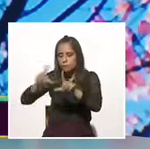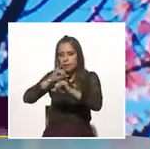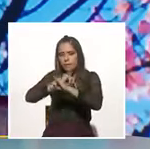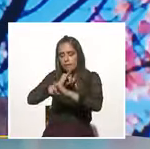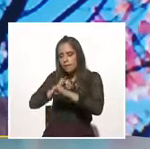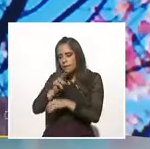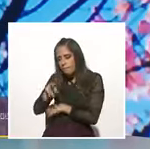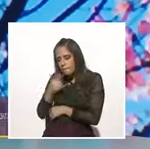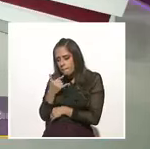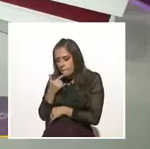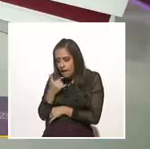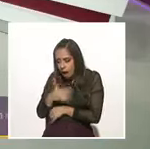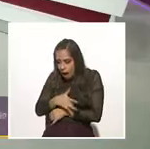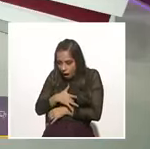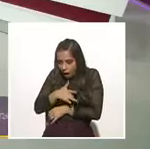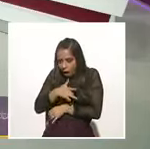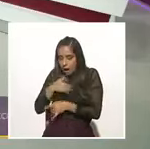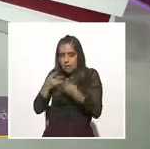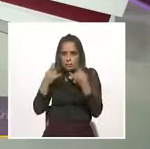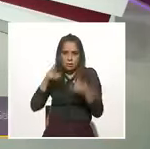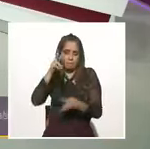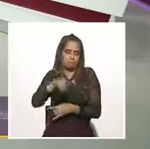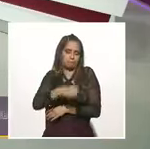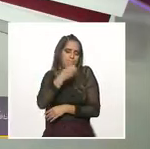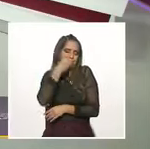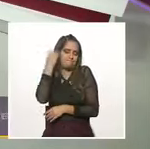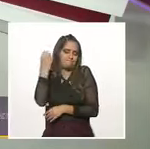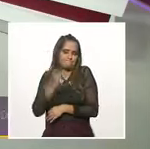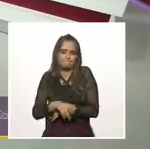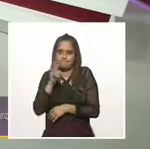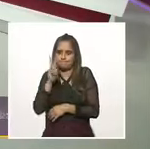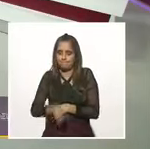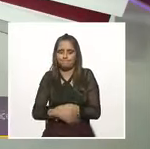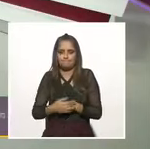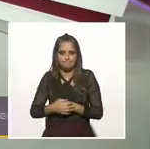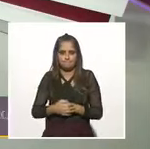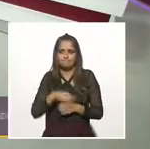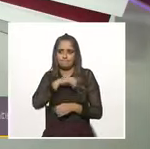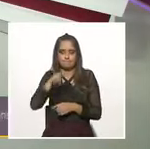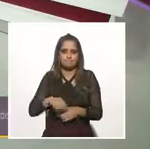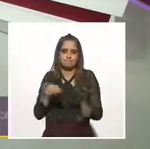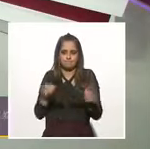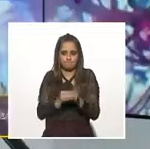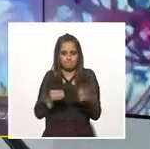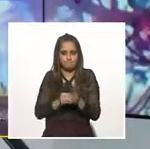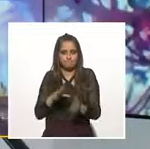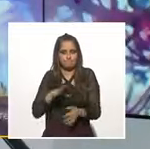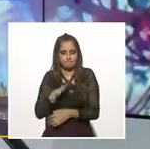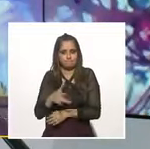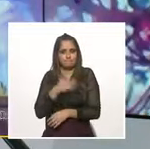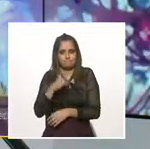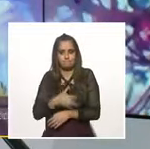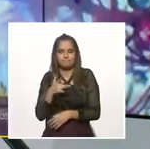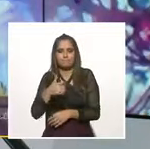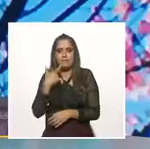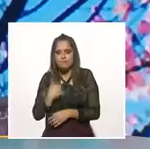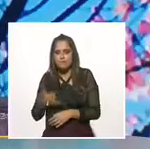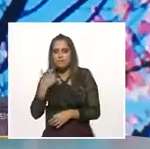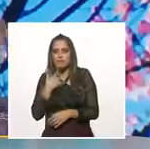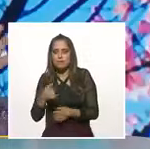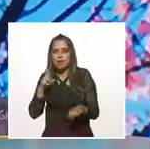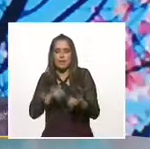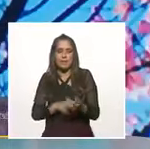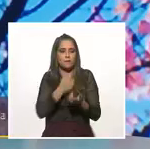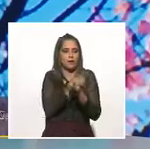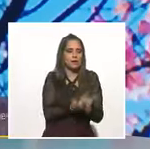Además, seguimos conservando esta parte, ahora sí que conservando la parte conservadora. La lucha, ¿no?, entre liberales y conservadores es